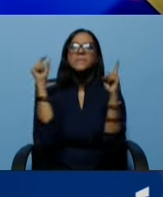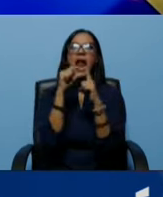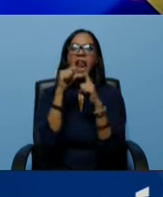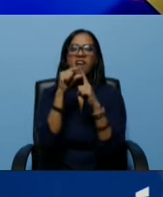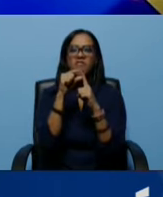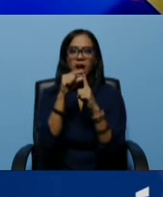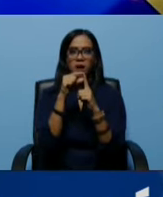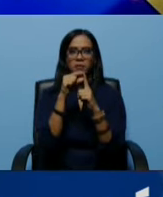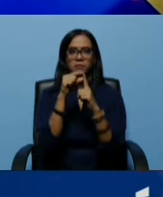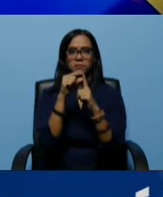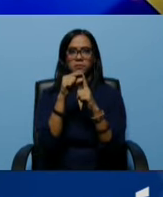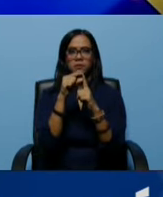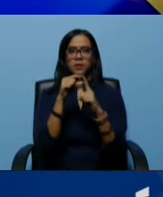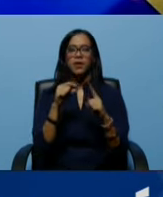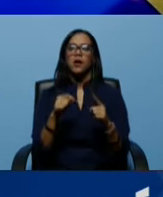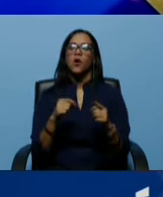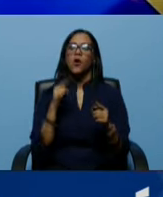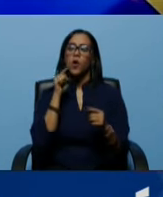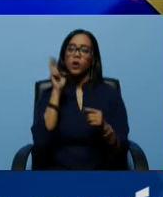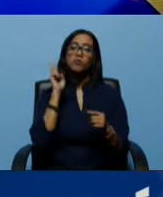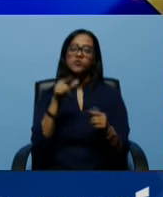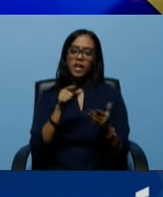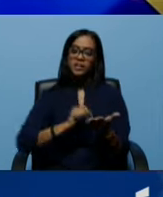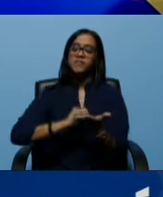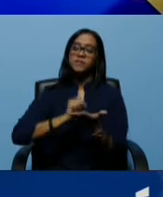tenga palabra por lo que se empeñó.